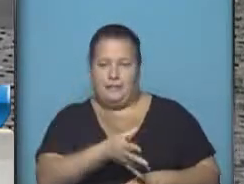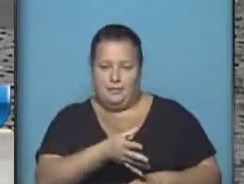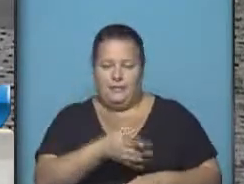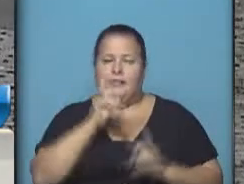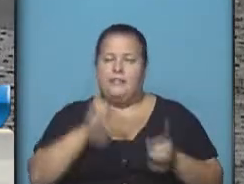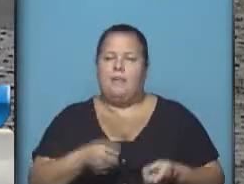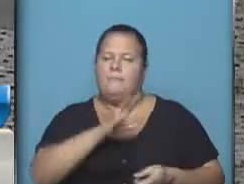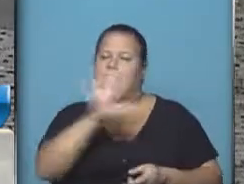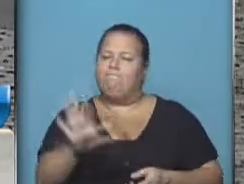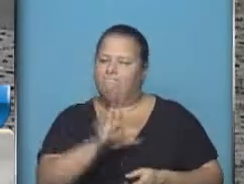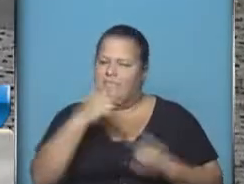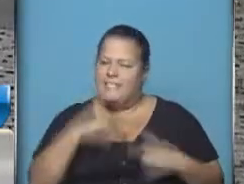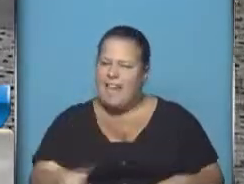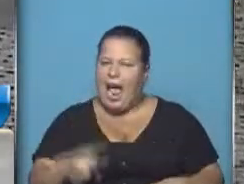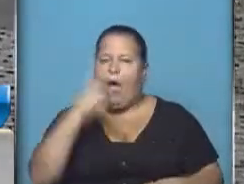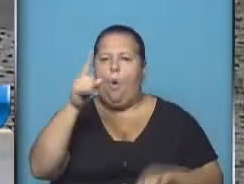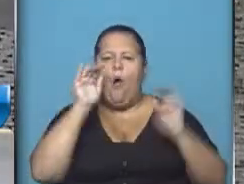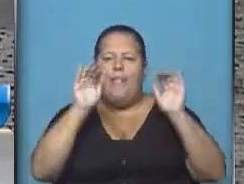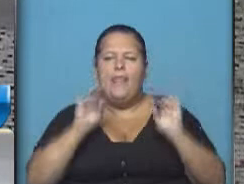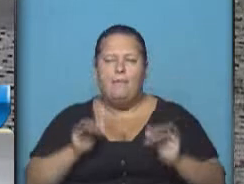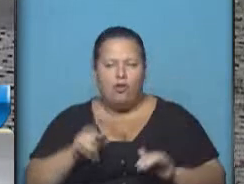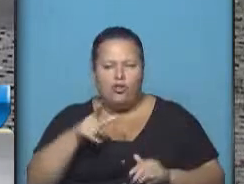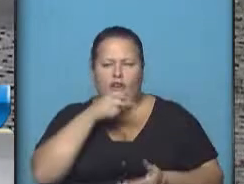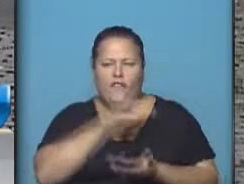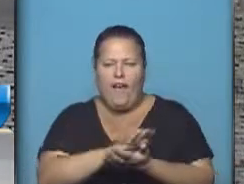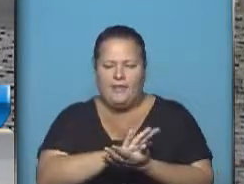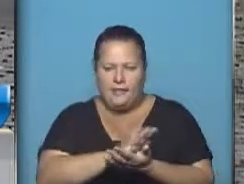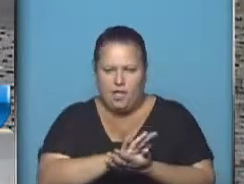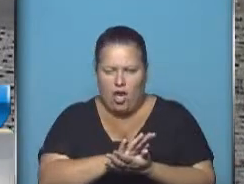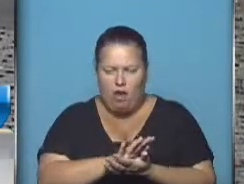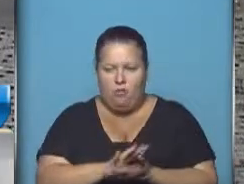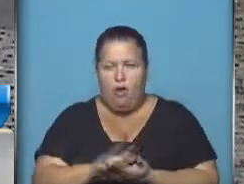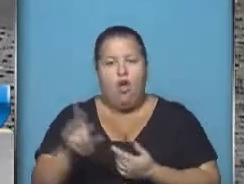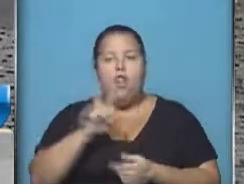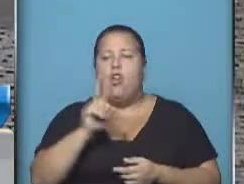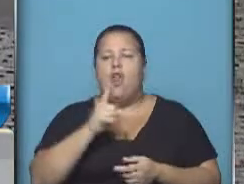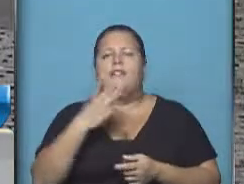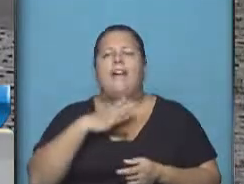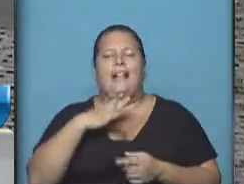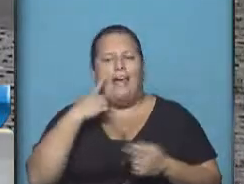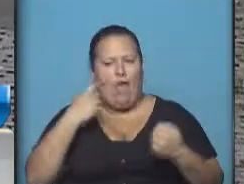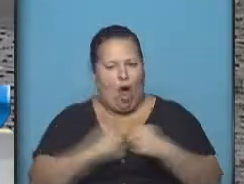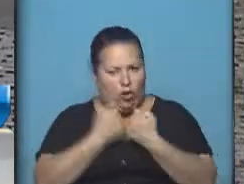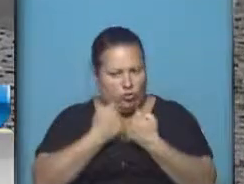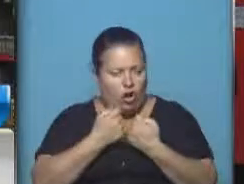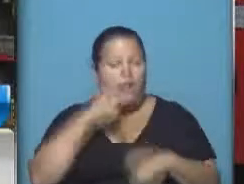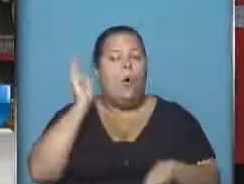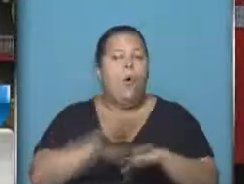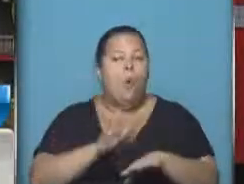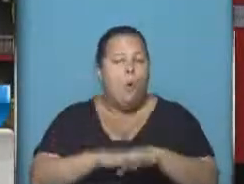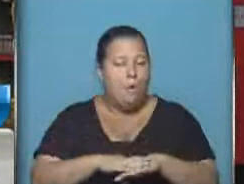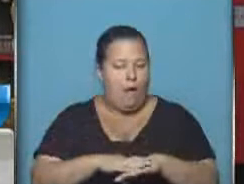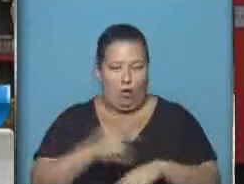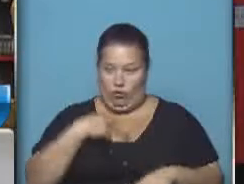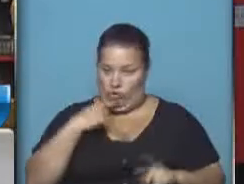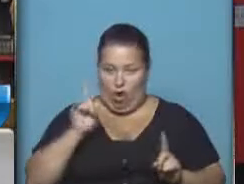que encuentran sospechosamente uno de los depósitos de sprinkler vacío, que no dice que es por falta de control, lo adjudican, no lo